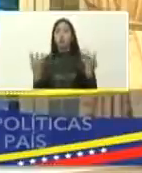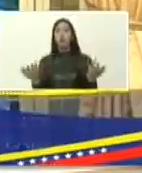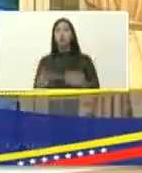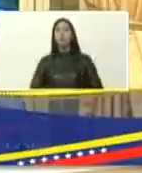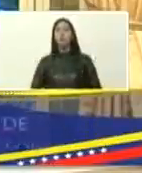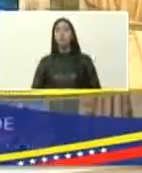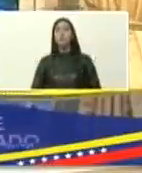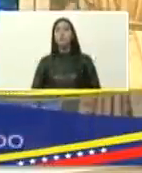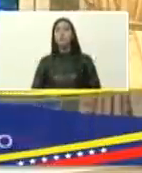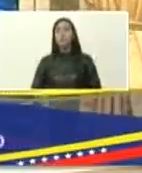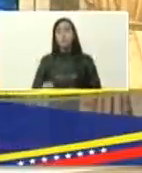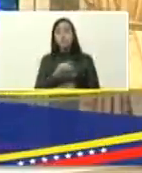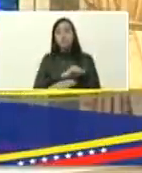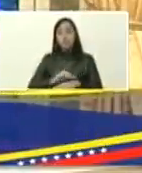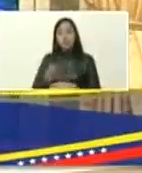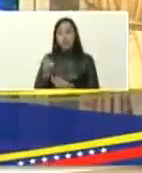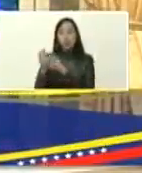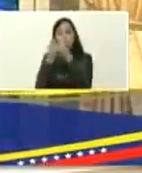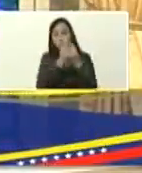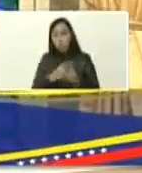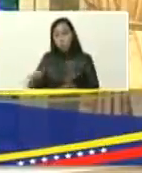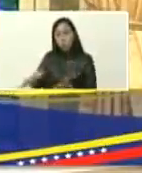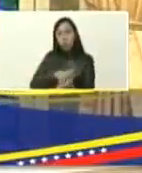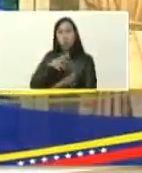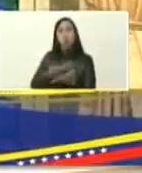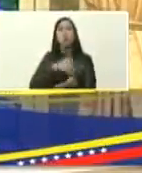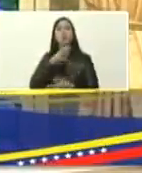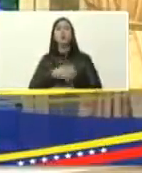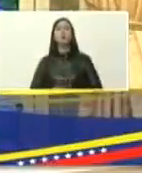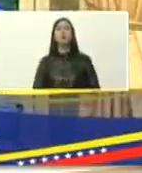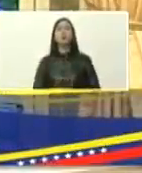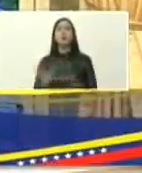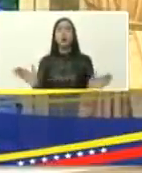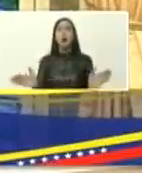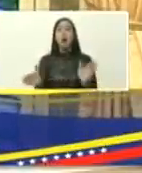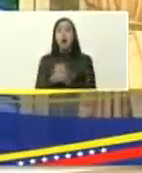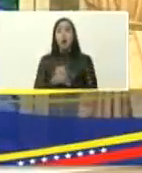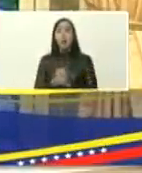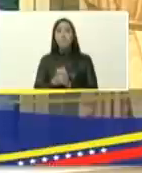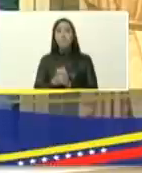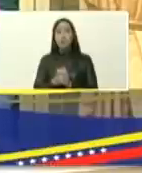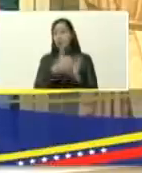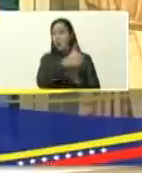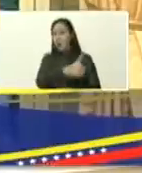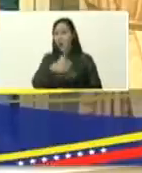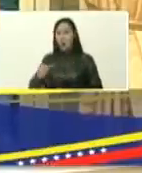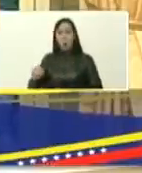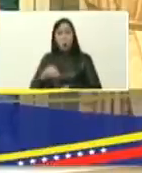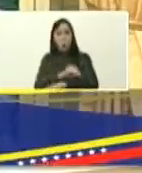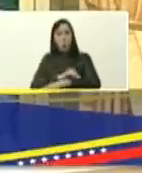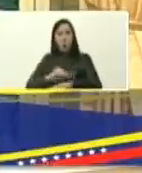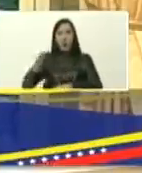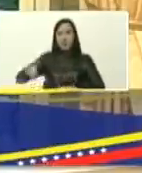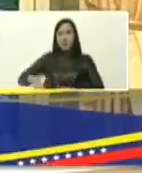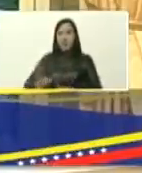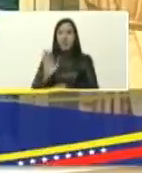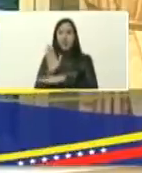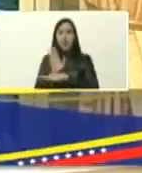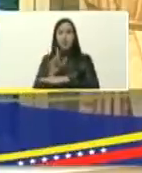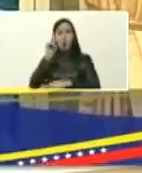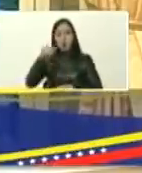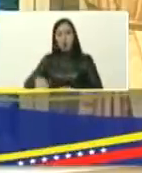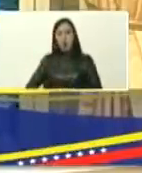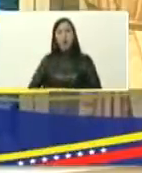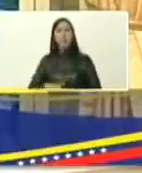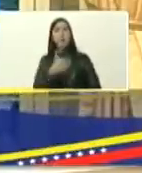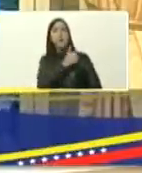ministro de Agricultura y Tierra, compañero, los ministros de Industria, Pesca, Acuicultura, presidente del